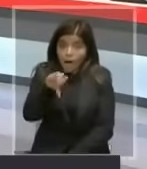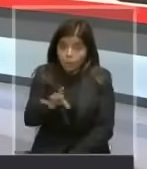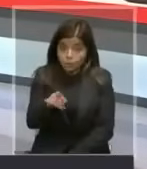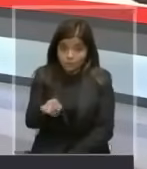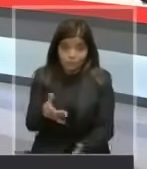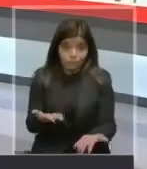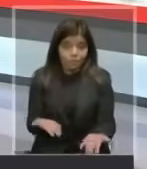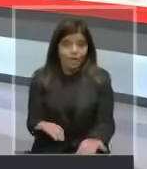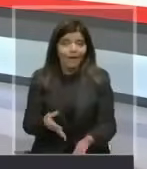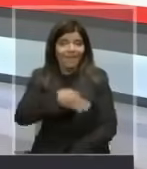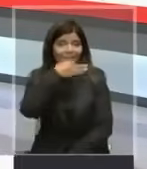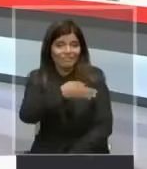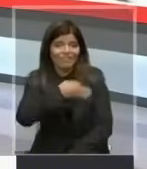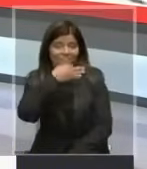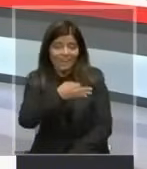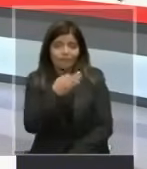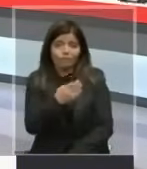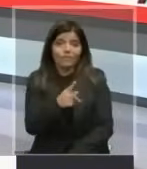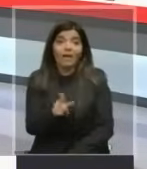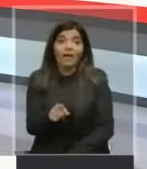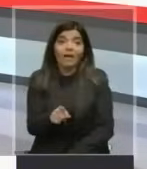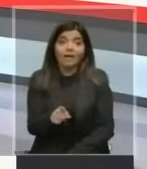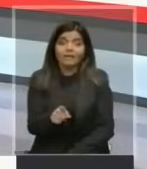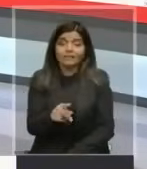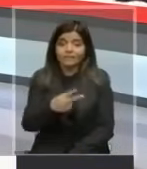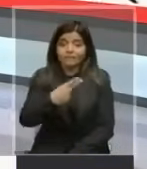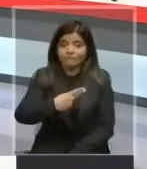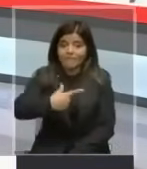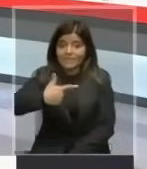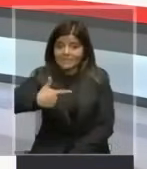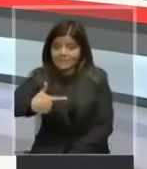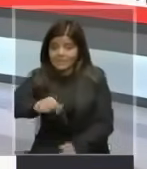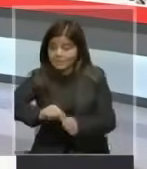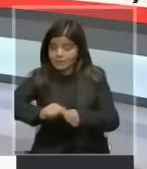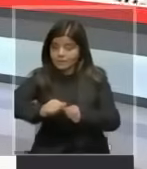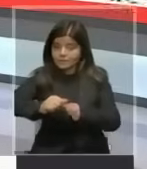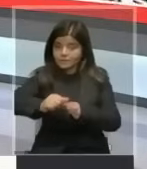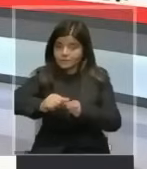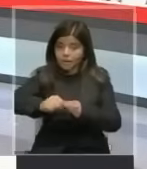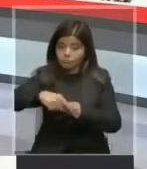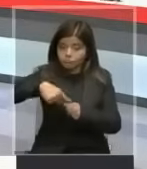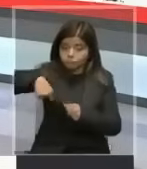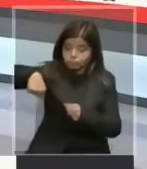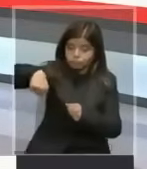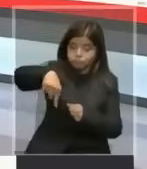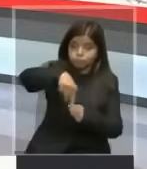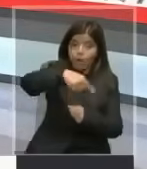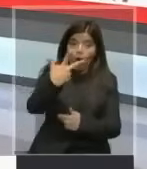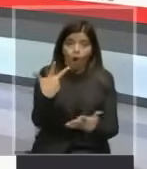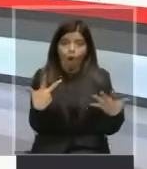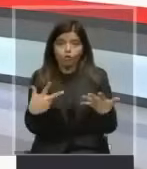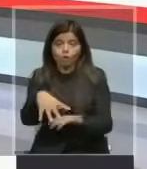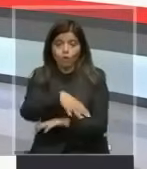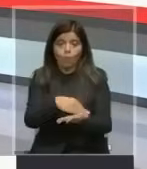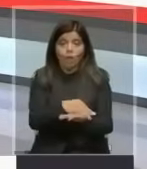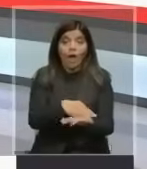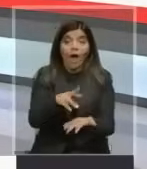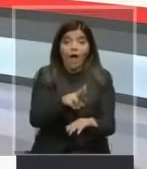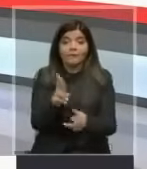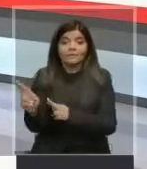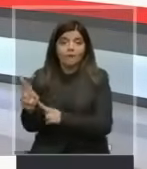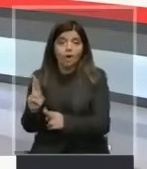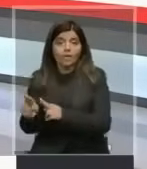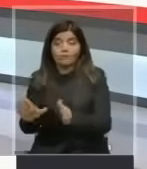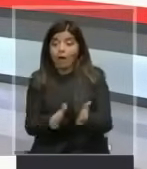Exclusivamente entonces les contamos que tiene una extensión de 27 kilómetros. Va a recorrer en total 8 comunas, desde Recoleta hasta